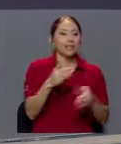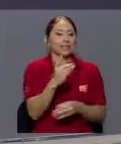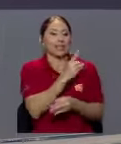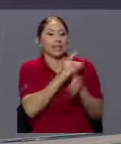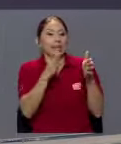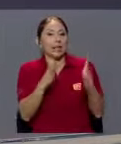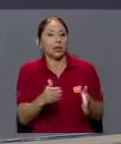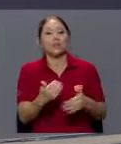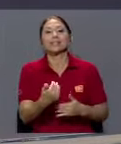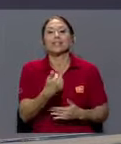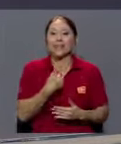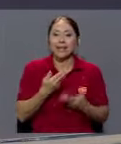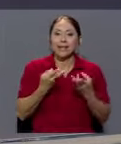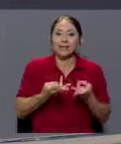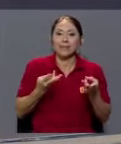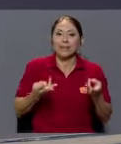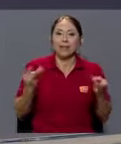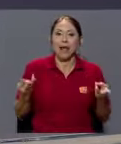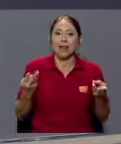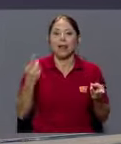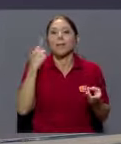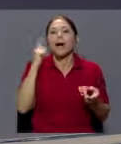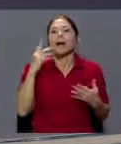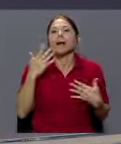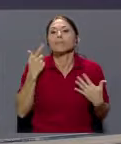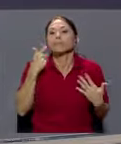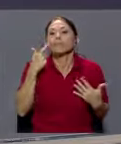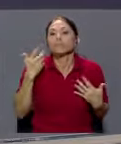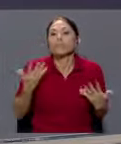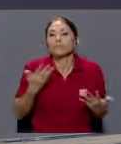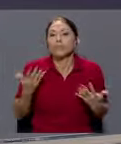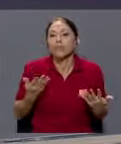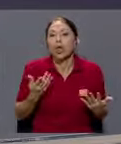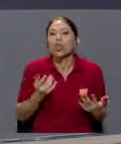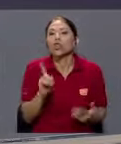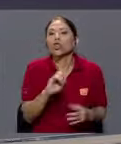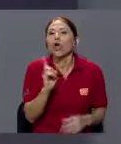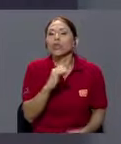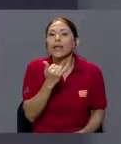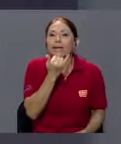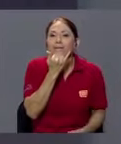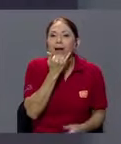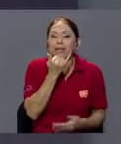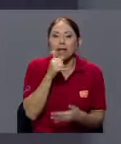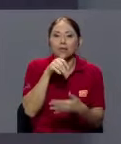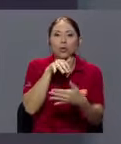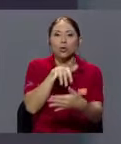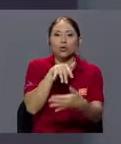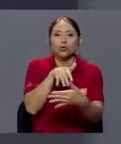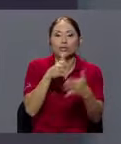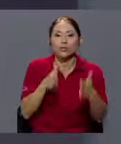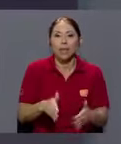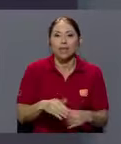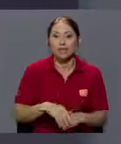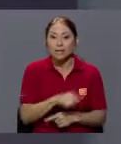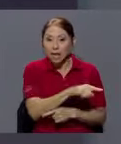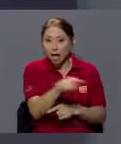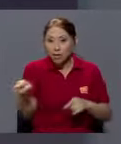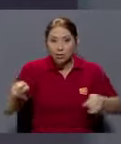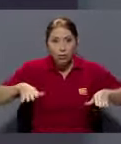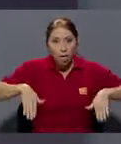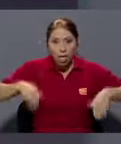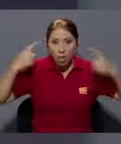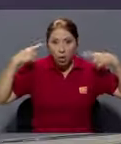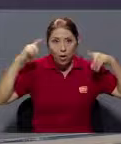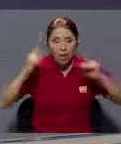centros educativos tengan el material para tratar de ver, cuáles son, dónde están fallando los estudiantes, cuáles son las habilidades que no están